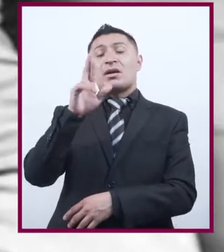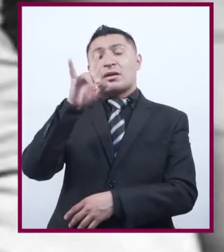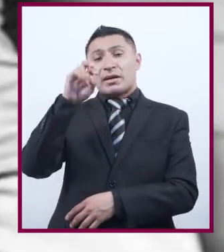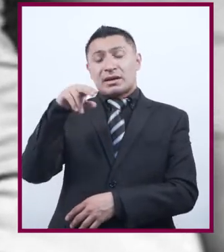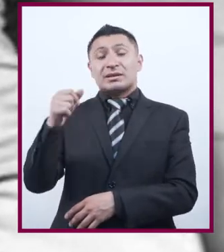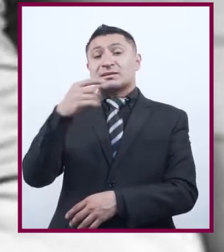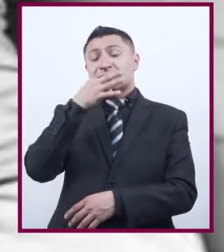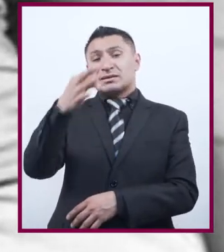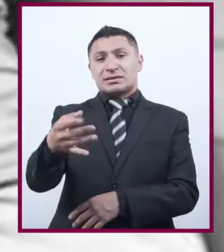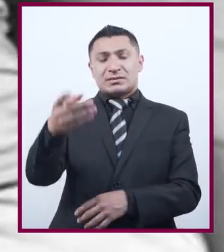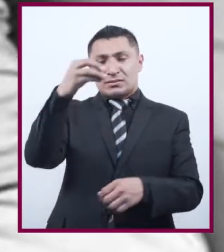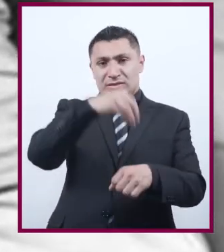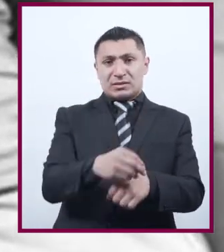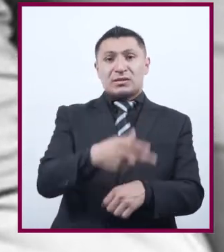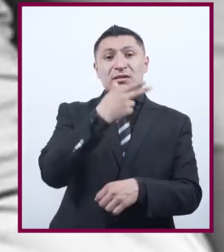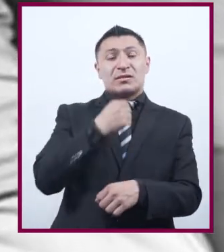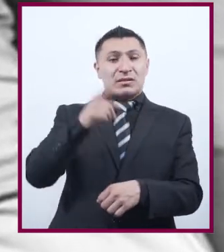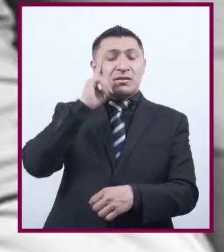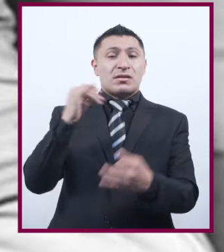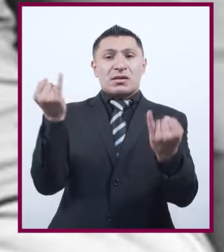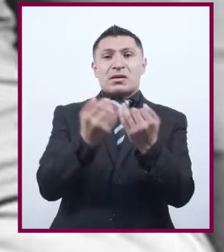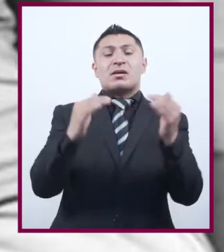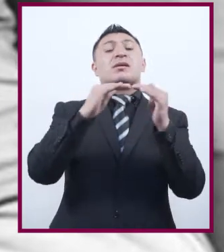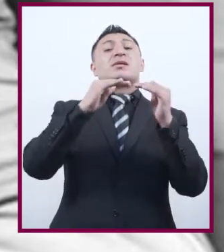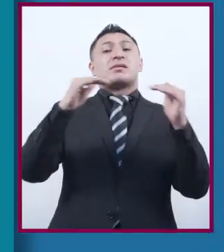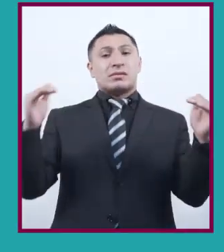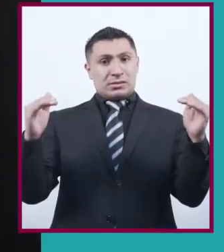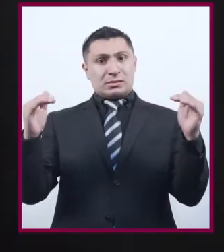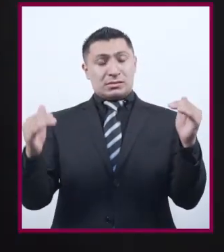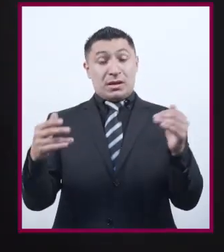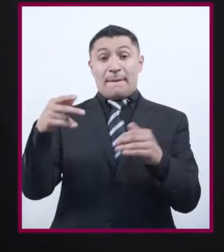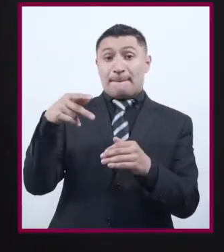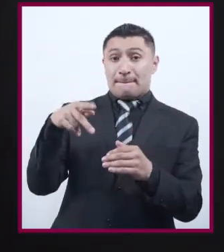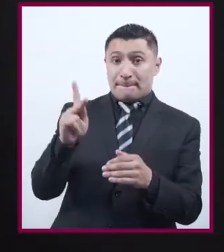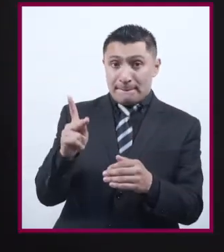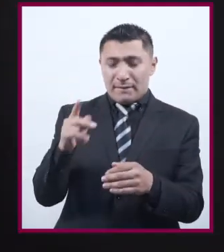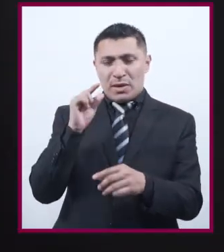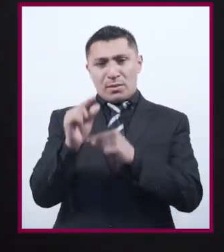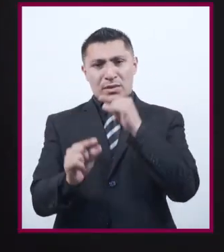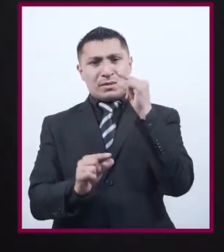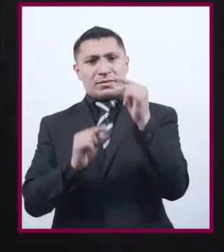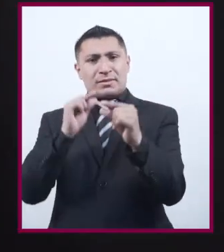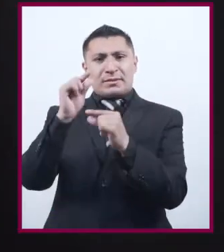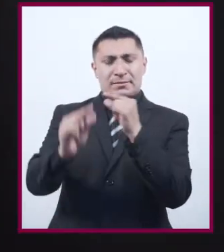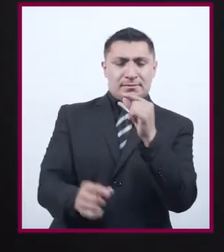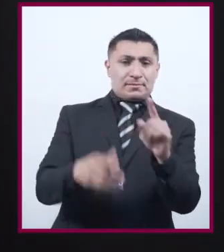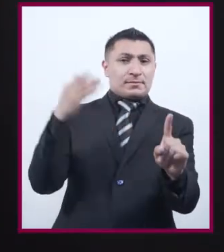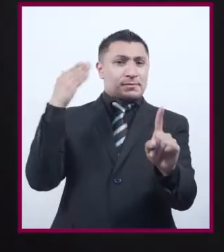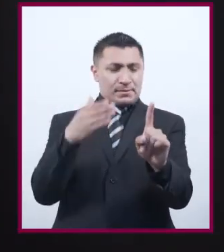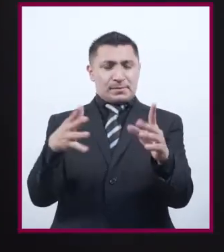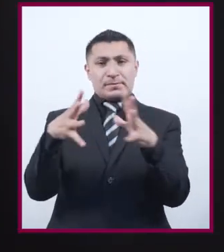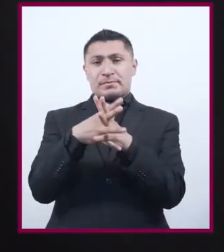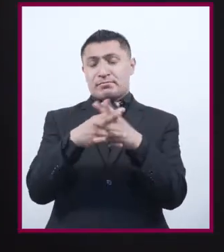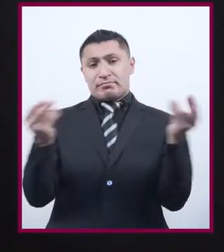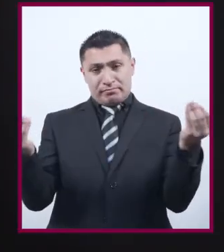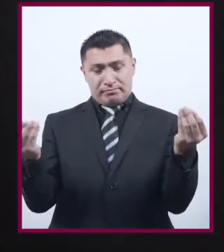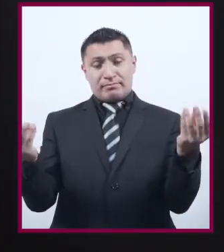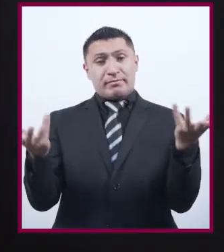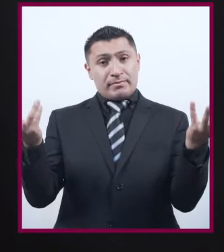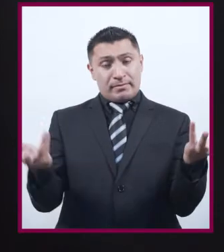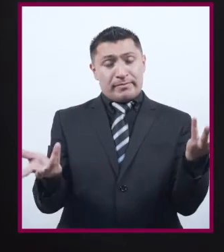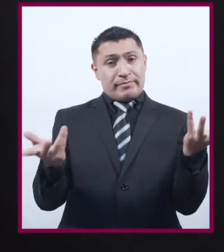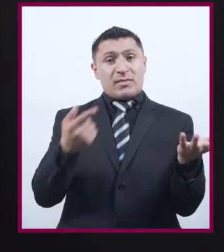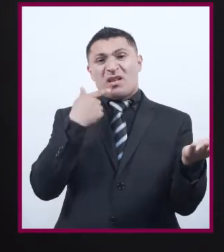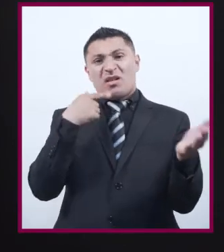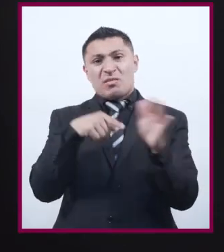mujeres y a los hombres en un plano de igualdad política. Sin embargo, poco a poco, estas intenciones desaparecieron y las demandas